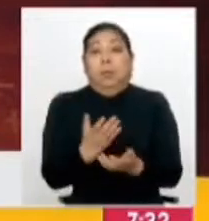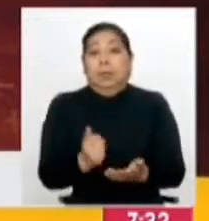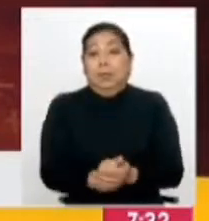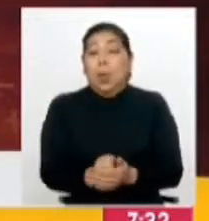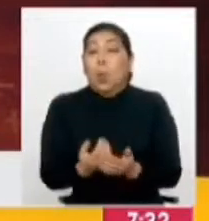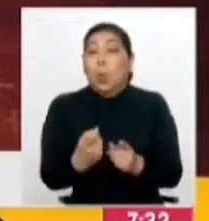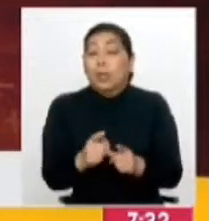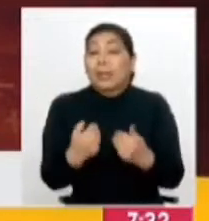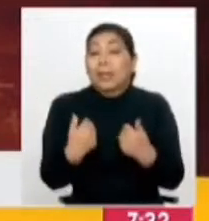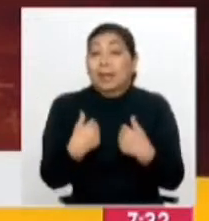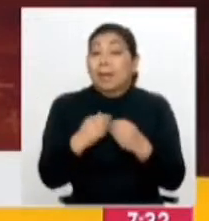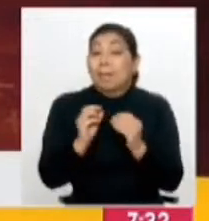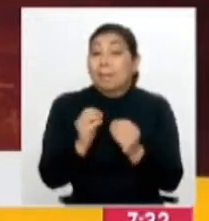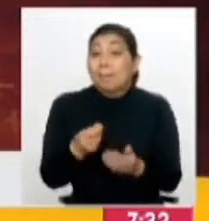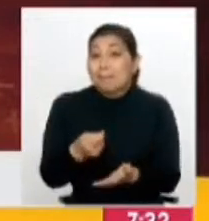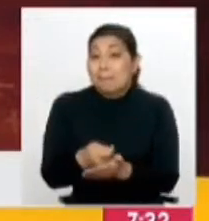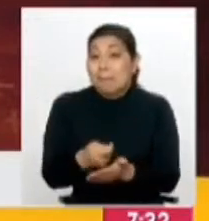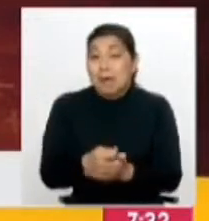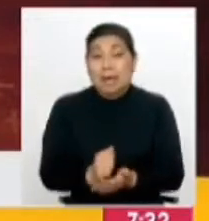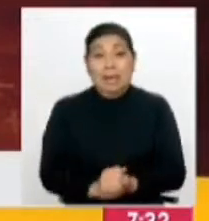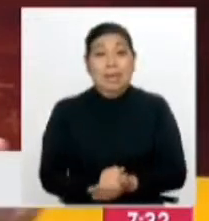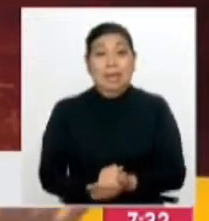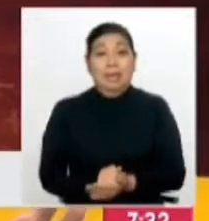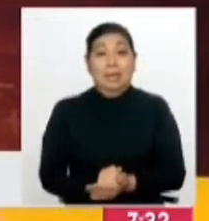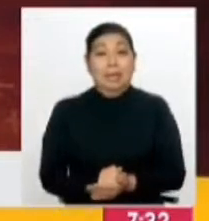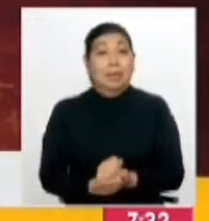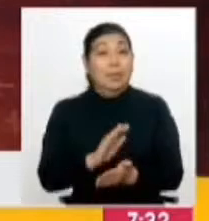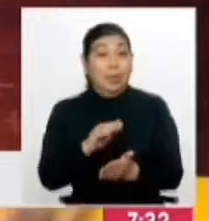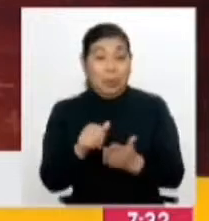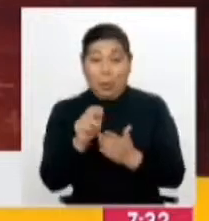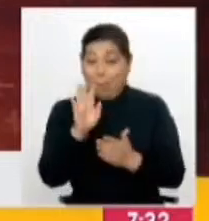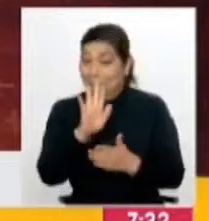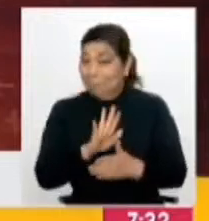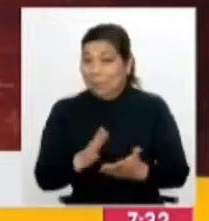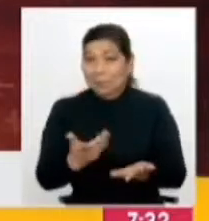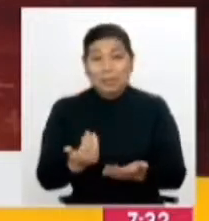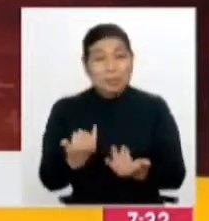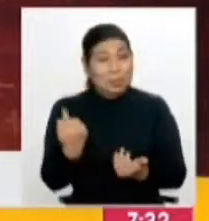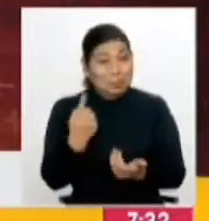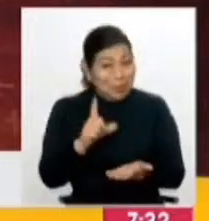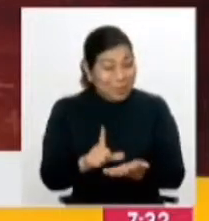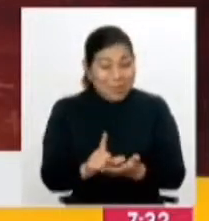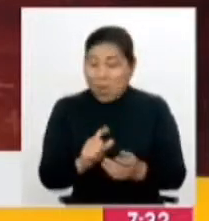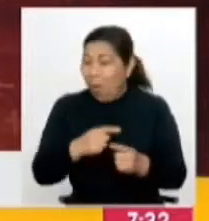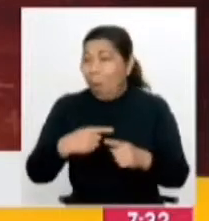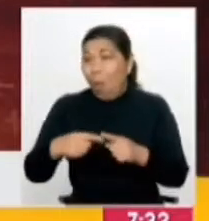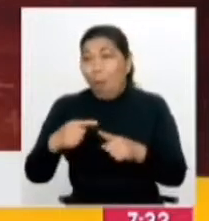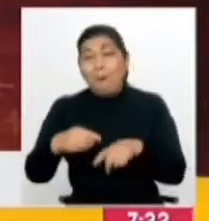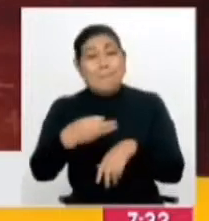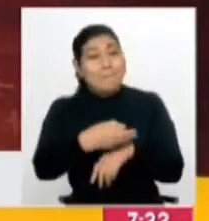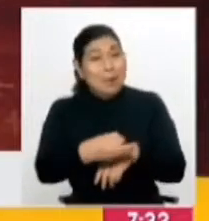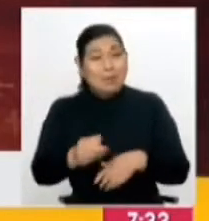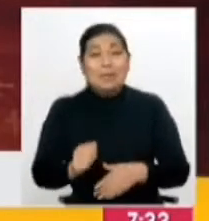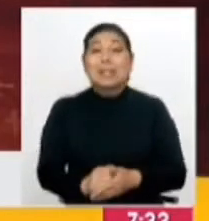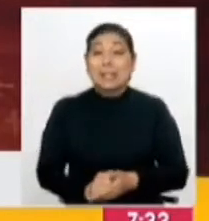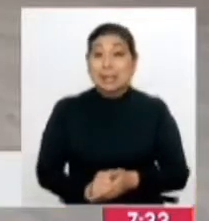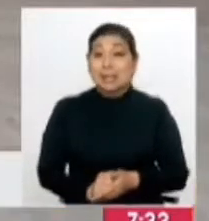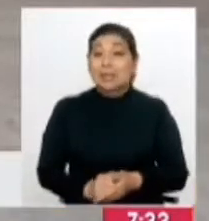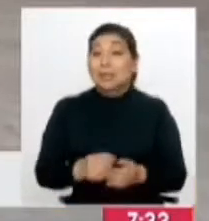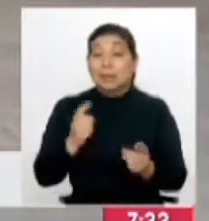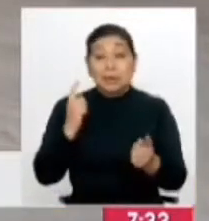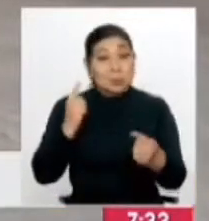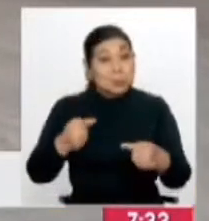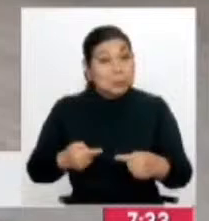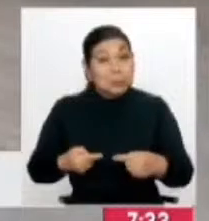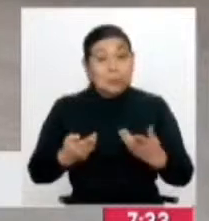contrario, cuando se tenían que incluso entregar mayores bonos. Y ojo, estamos hablando de todo el país, no solamente ni siquiera Lima, ¿no? No, sin duda. La verdad que el